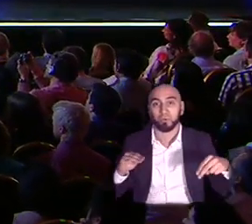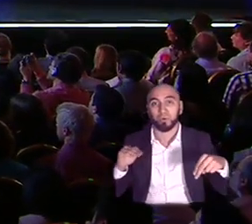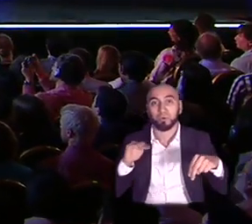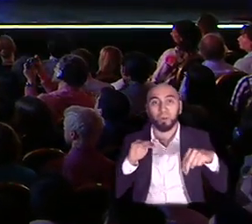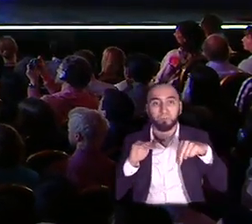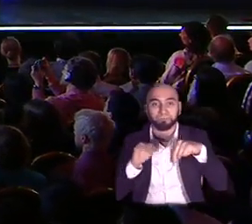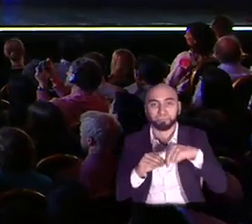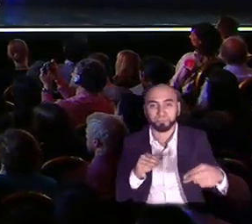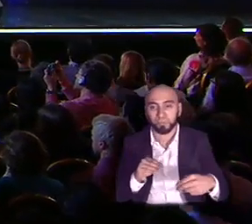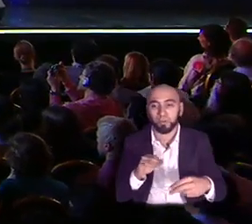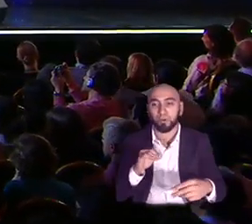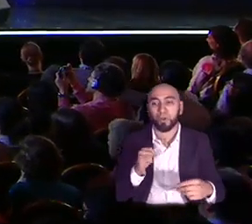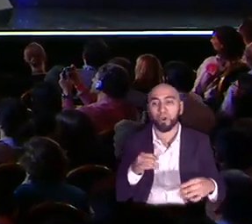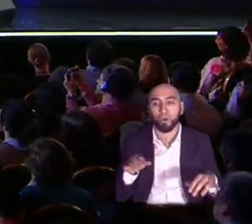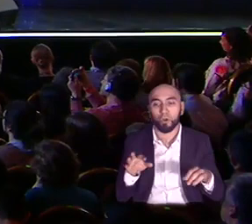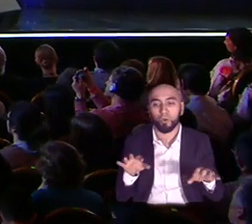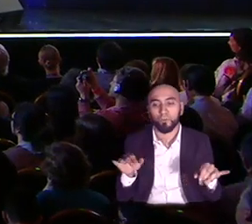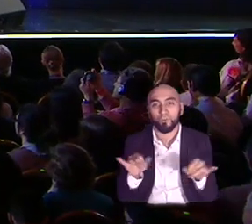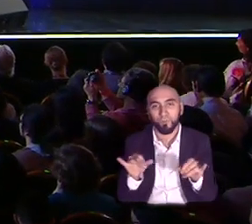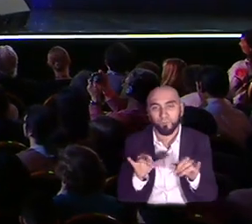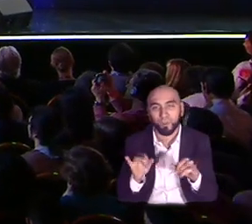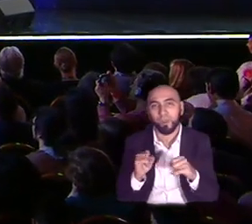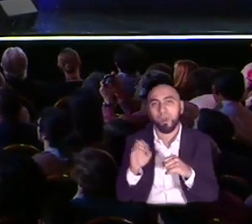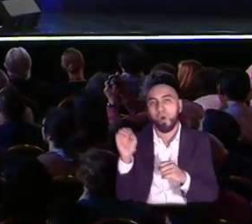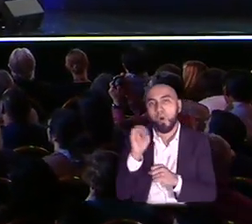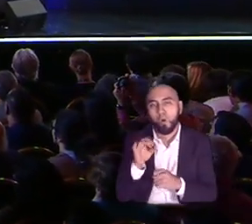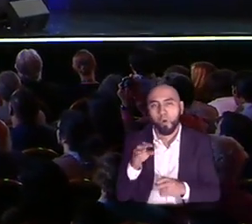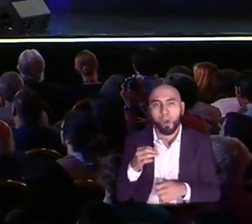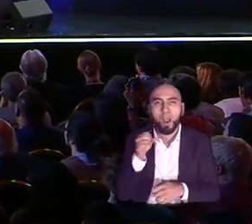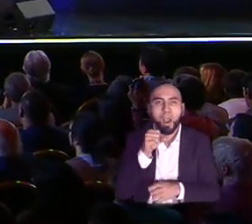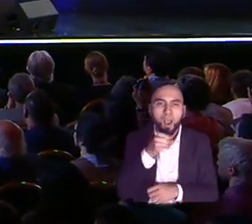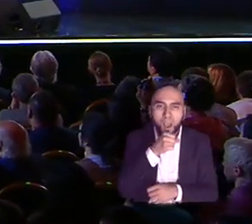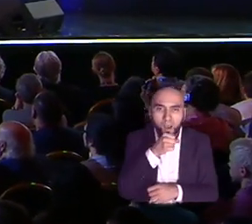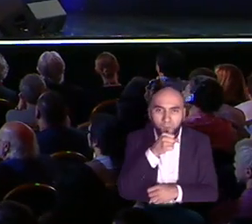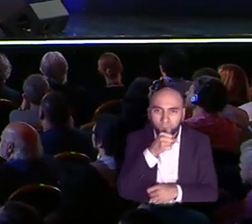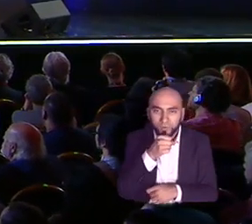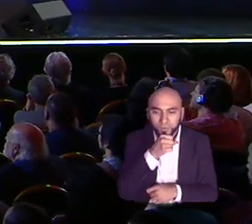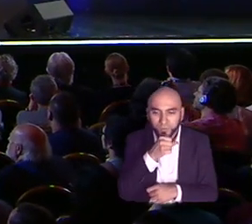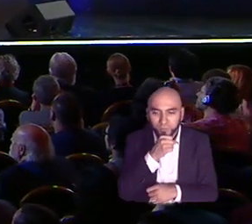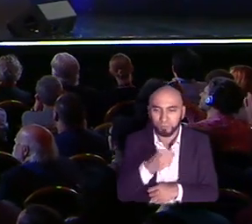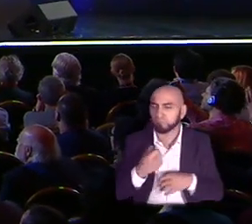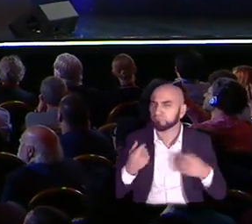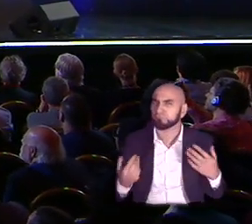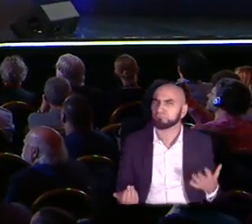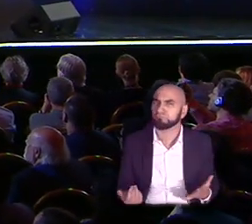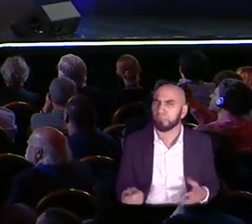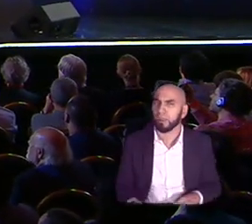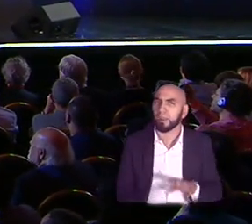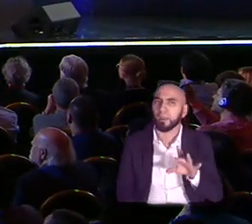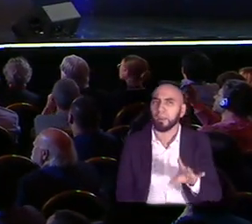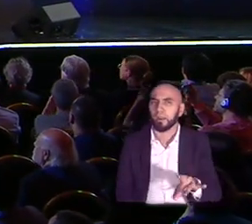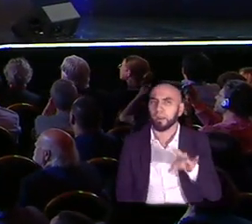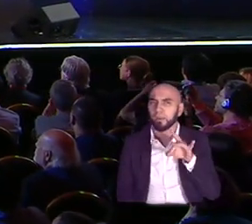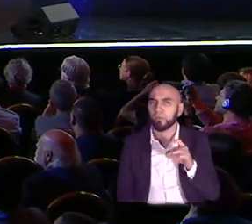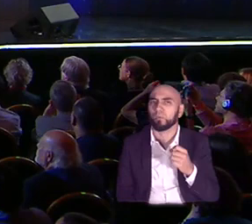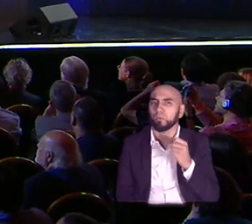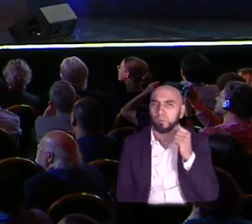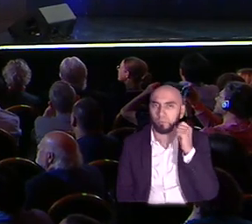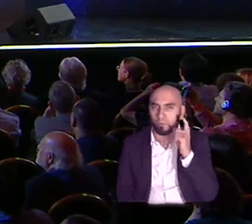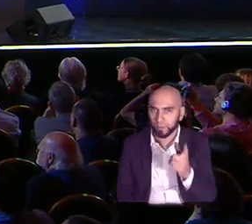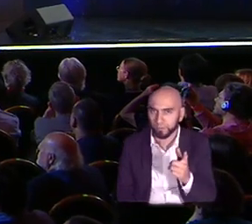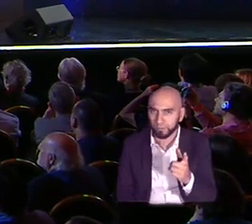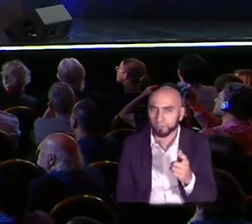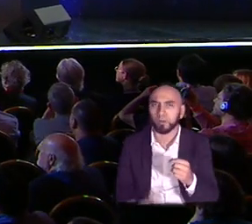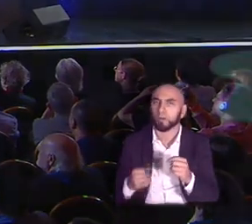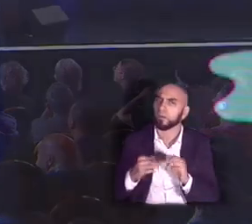o la dama de edad. ¿Qué debería elegir? un proyecto